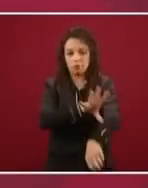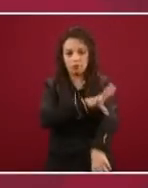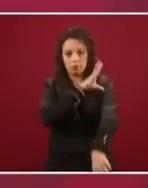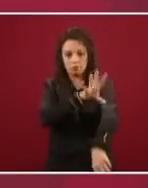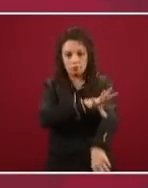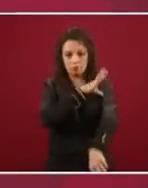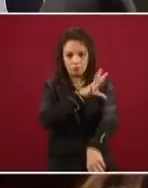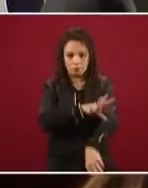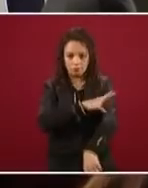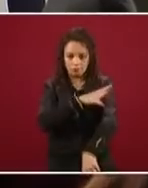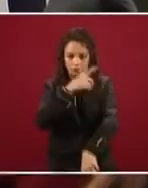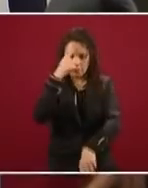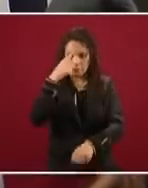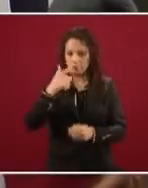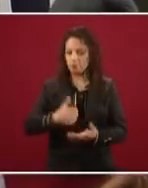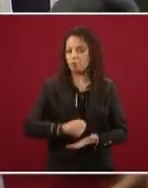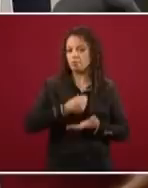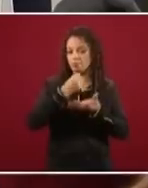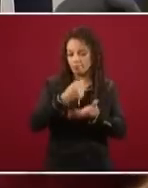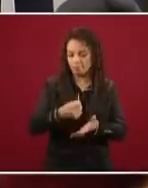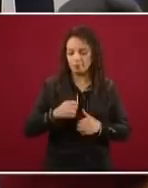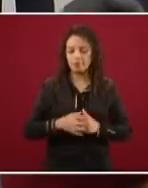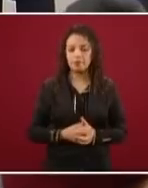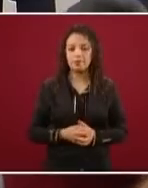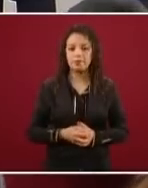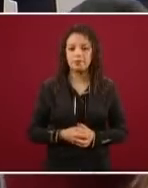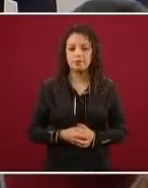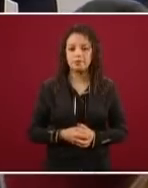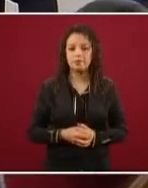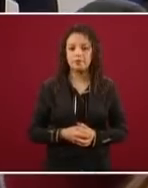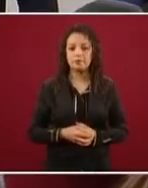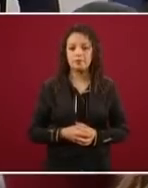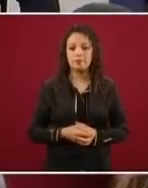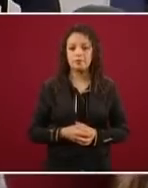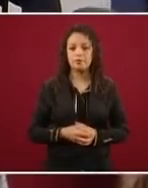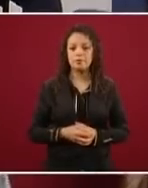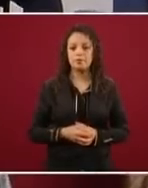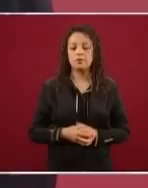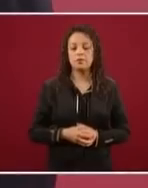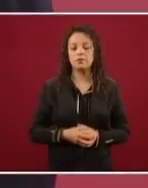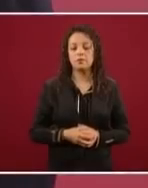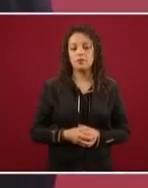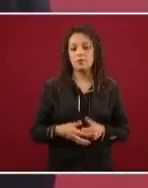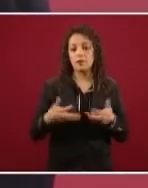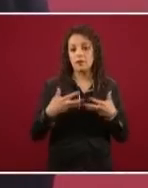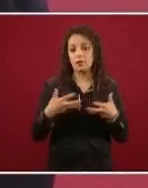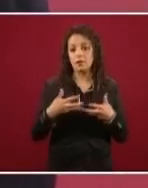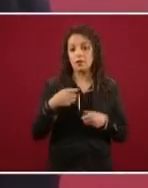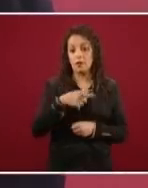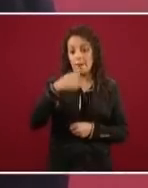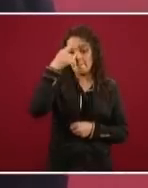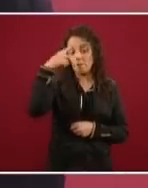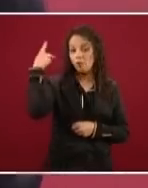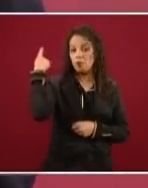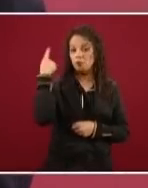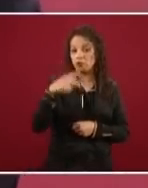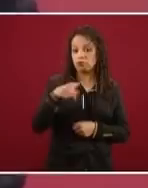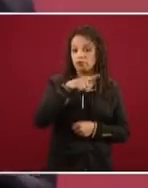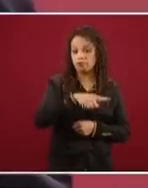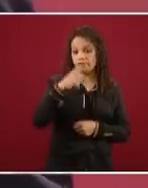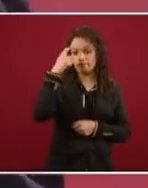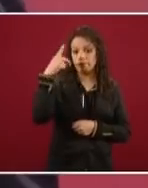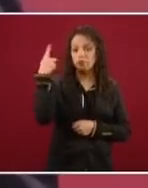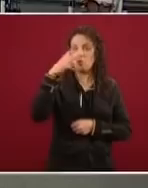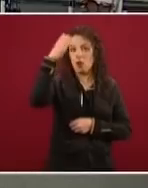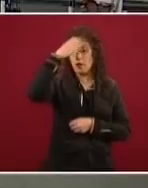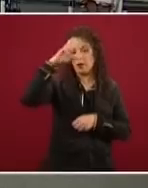dónde van a comprometerse recursos de la iniciativa privada nacional y extranjera